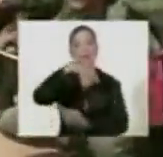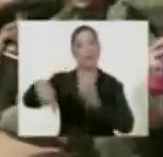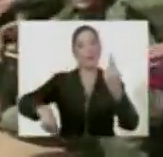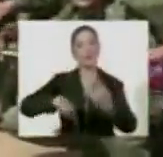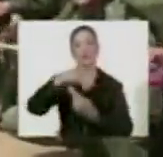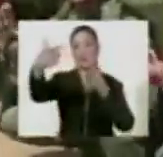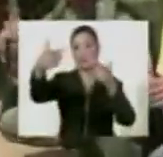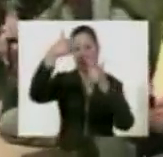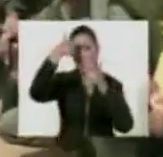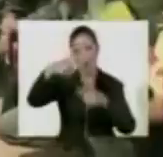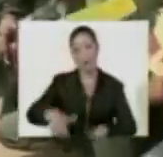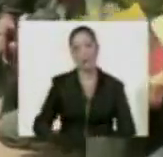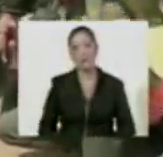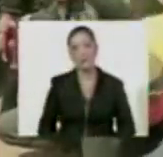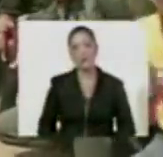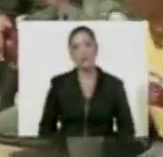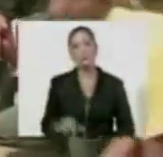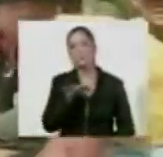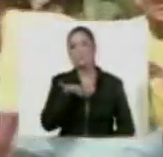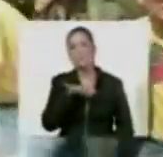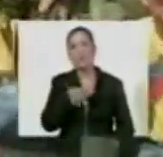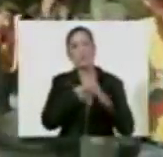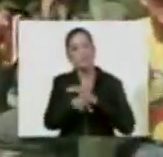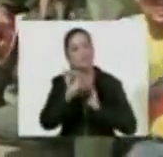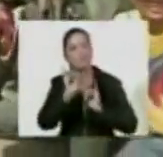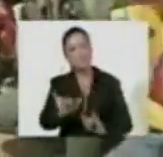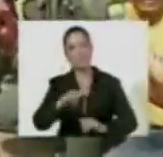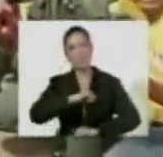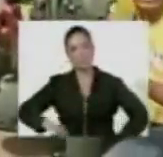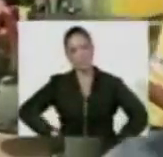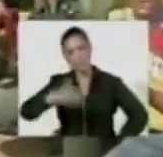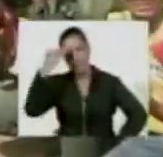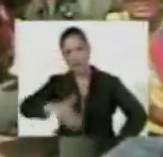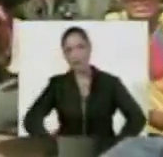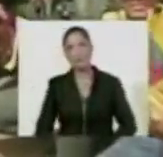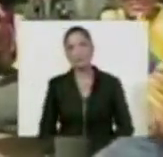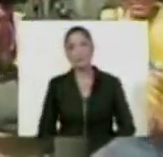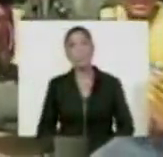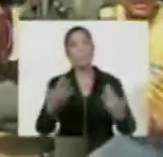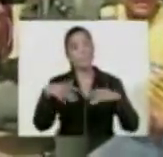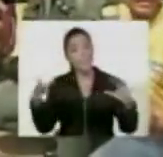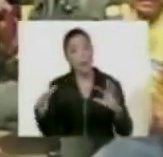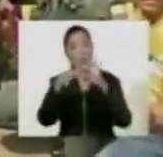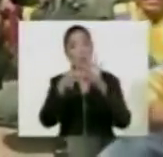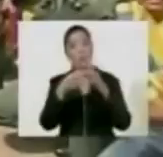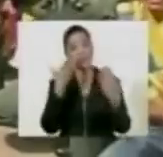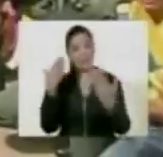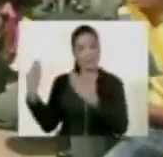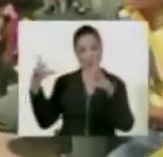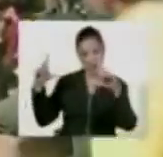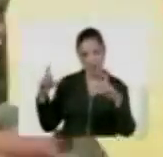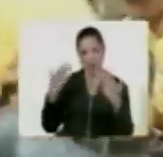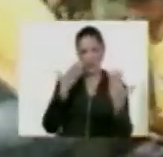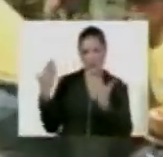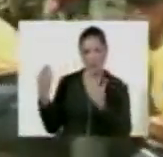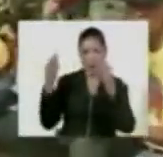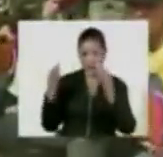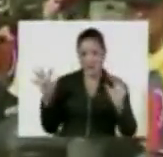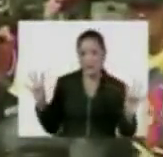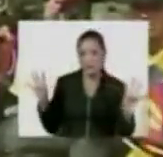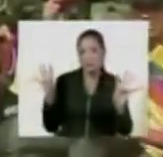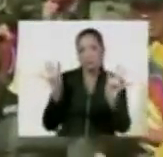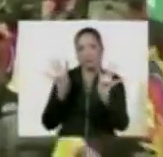Hugo Chávez, en el seno de la Fuerza Armada Nacional Bolivariana. Se unen en esta fotografía oficial